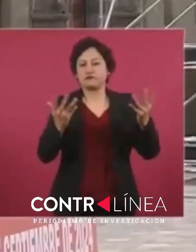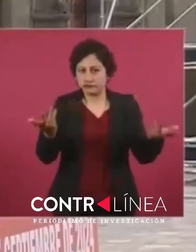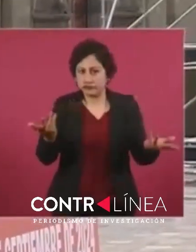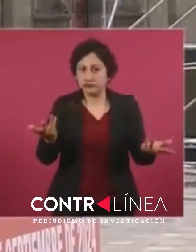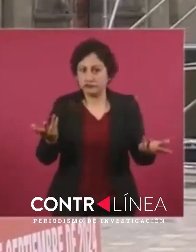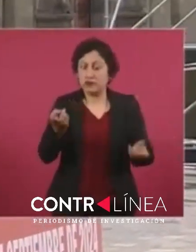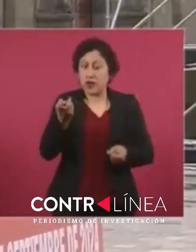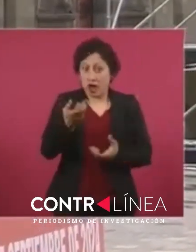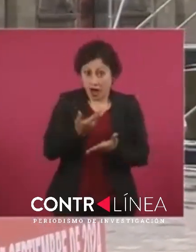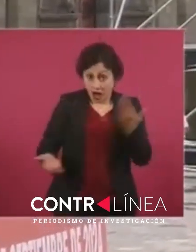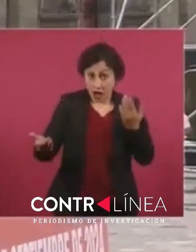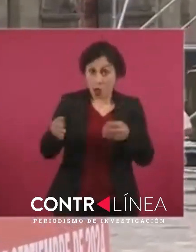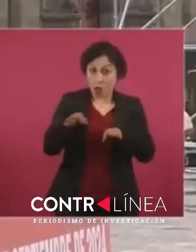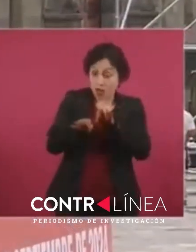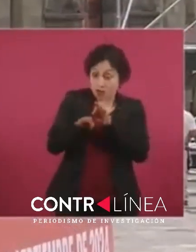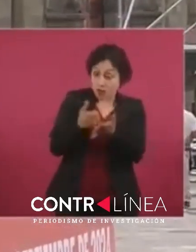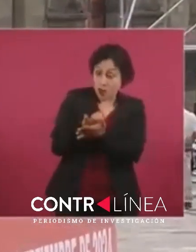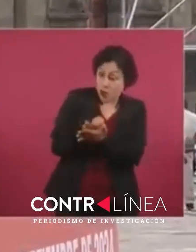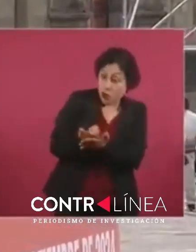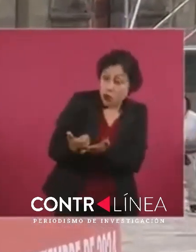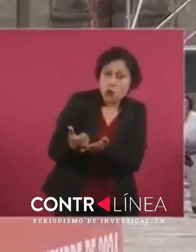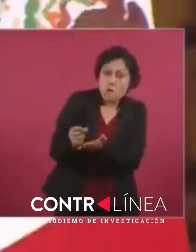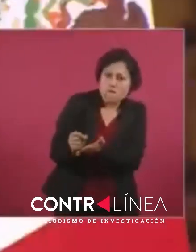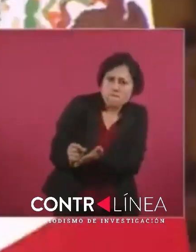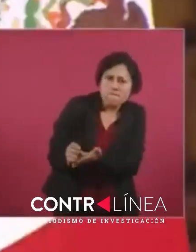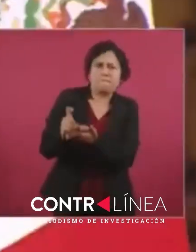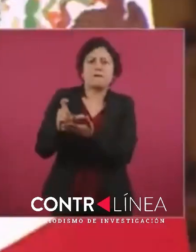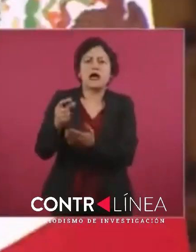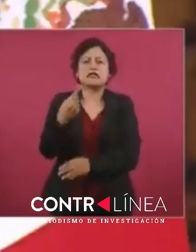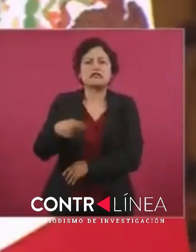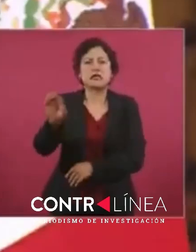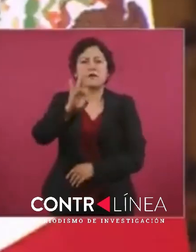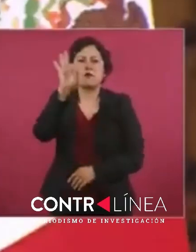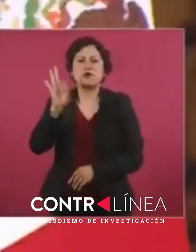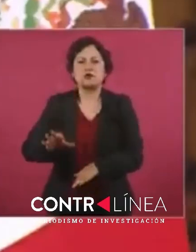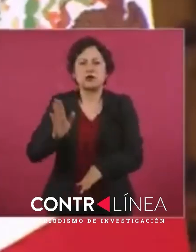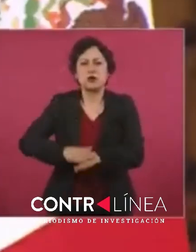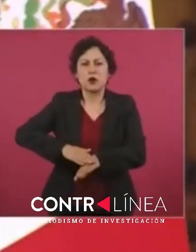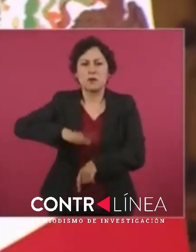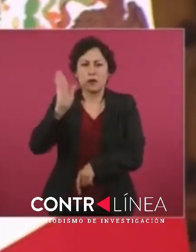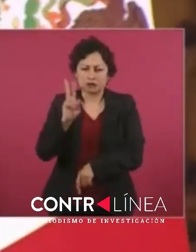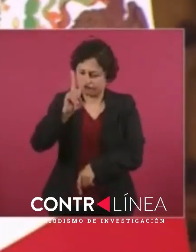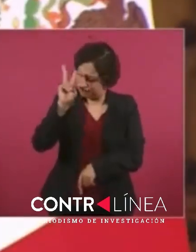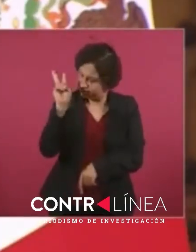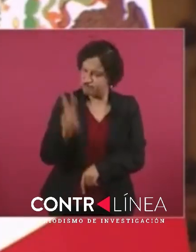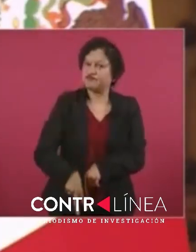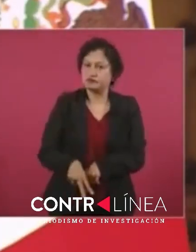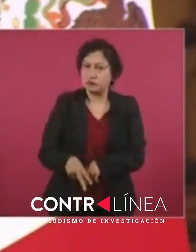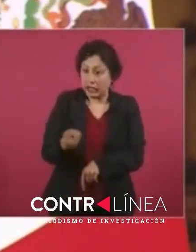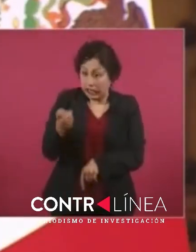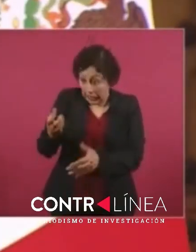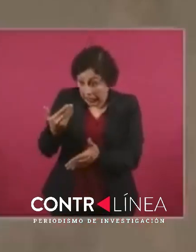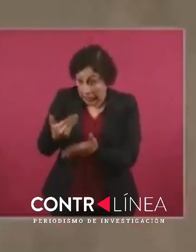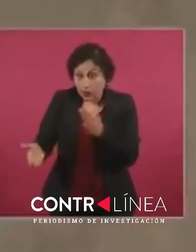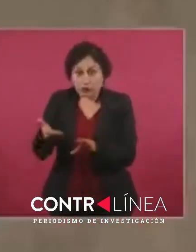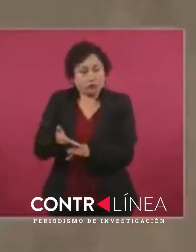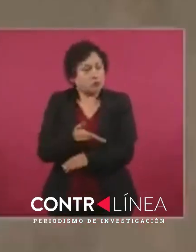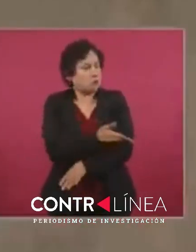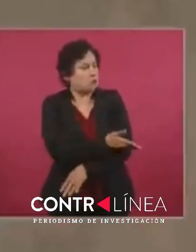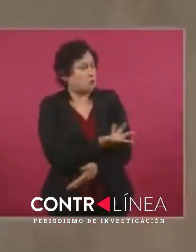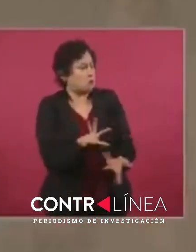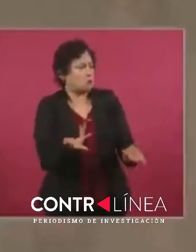ha aumentado más del 100% en términos reales, como no había ocurrido en los